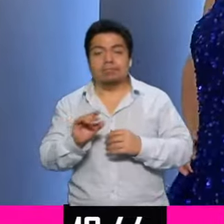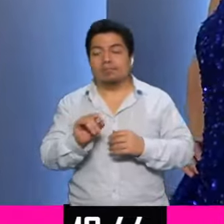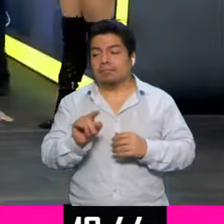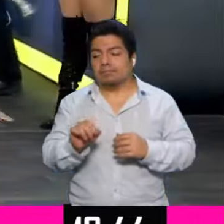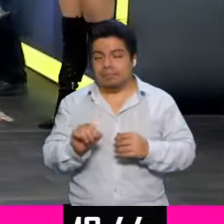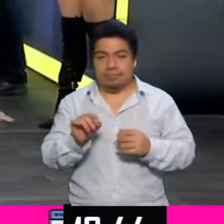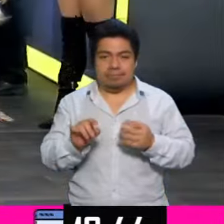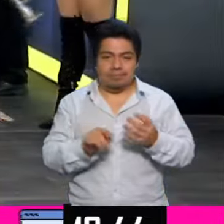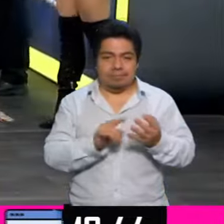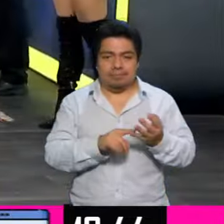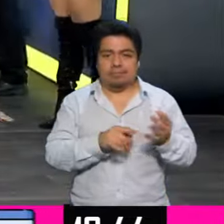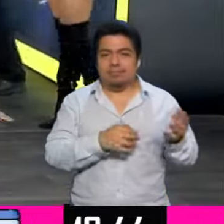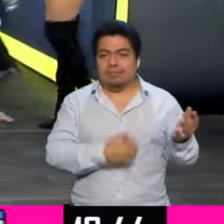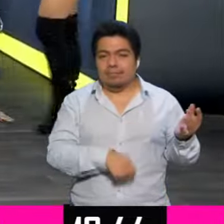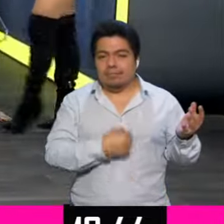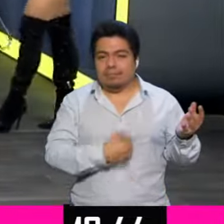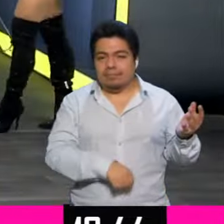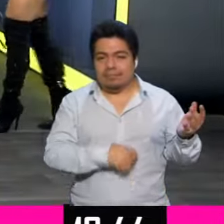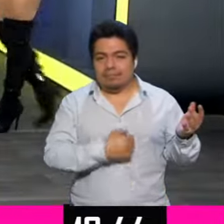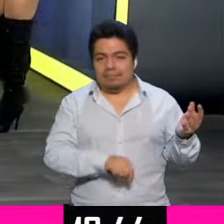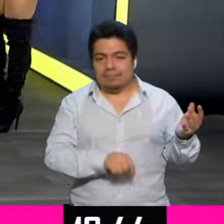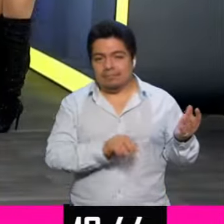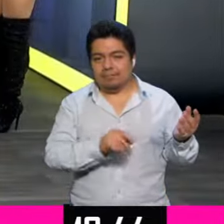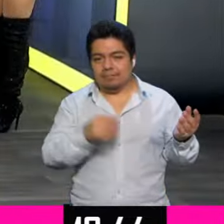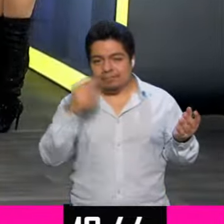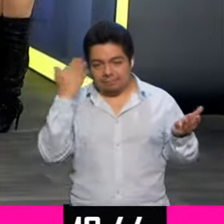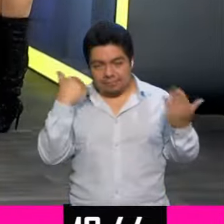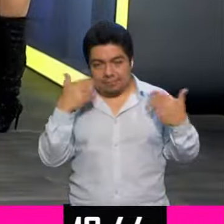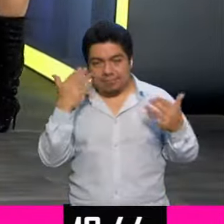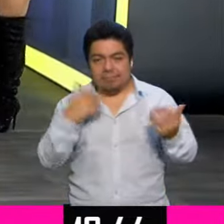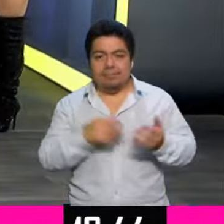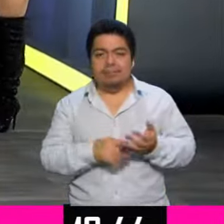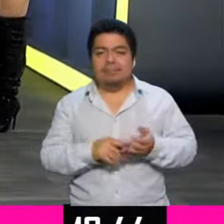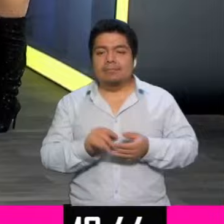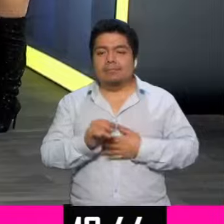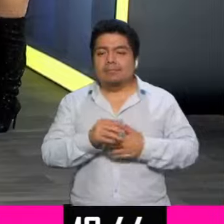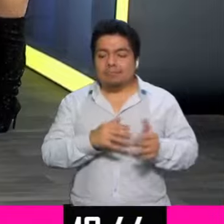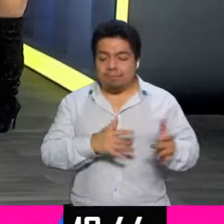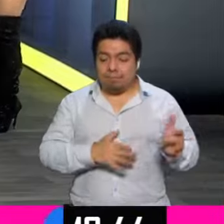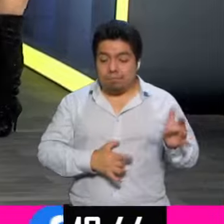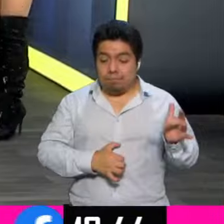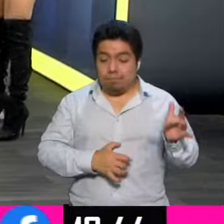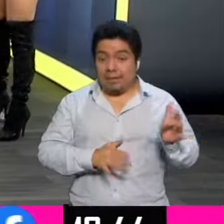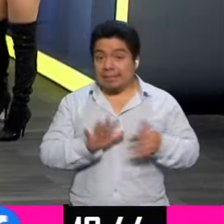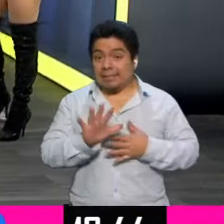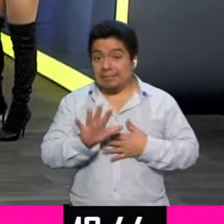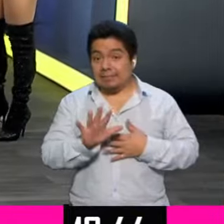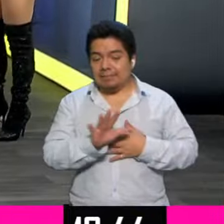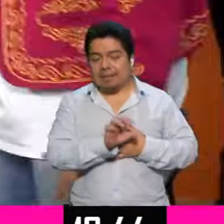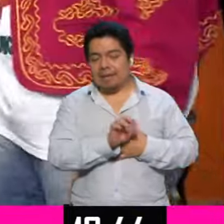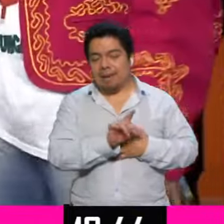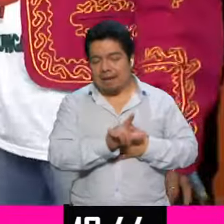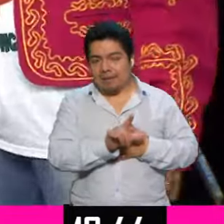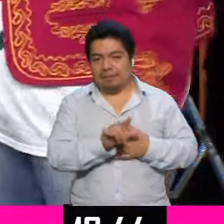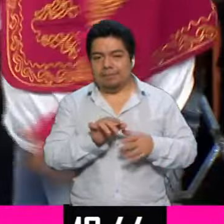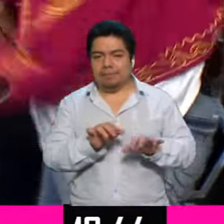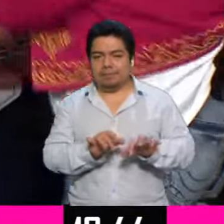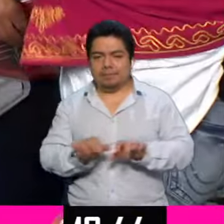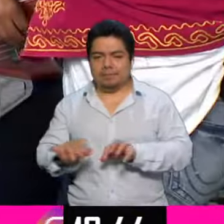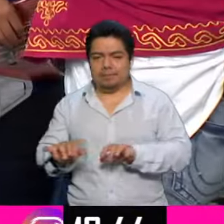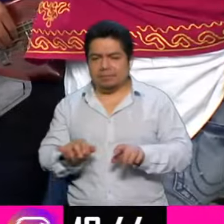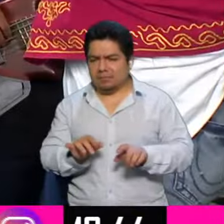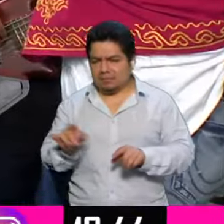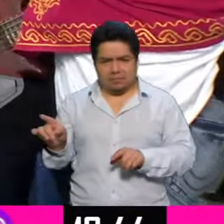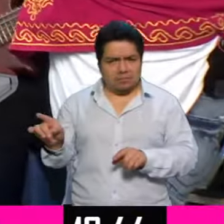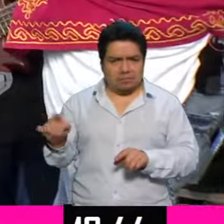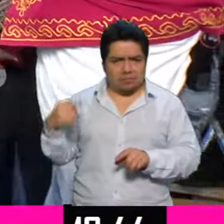trompeta. En la guitarra. ¿Sabes cómo yo irá? En el bajo de tan solo 5 cuerdas. Delmar. En el ¿usted es pariente